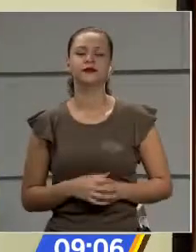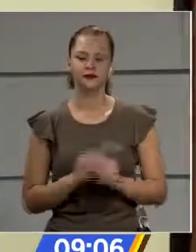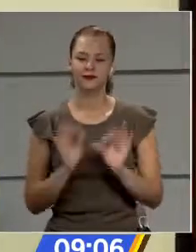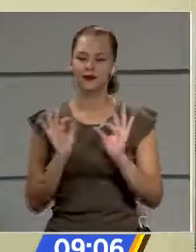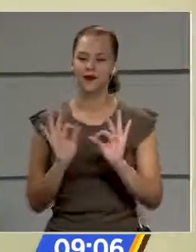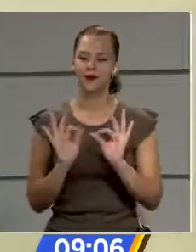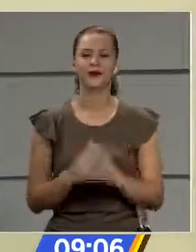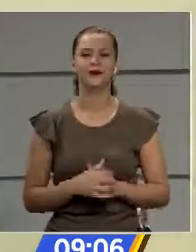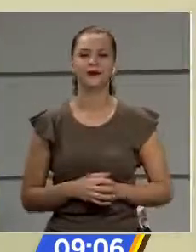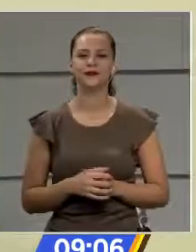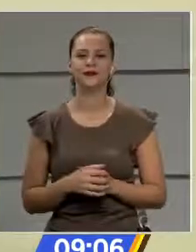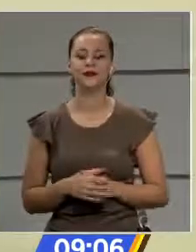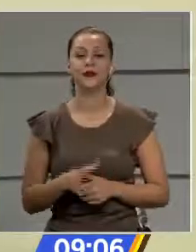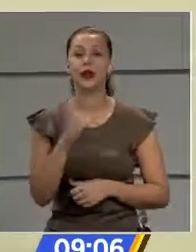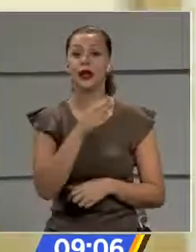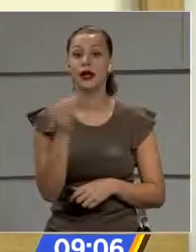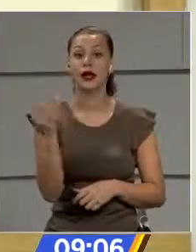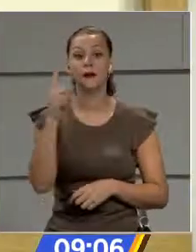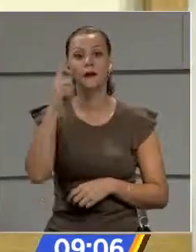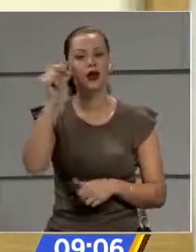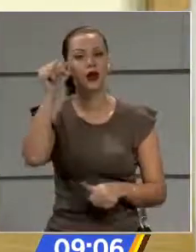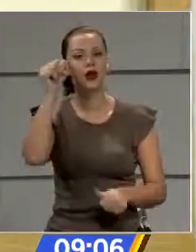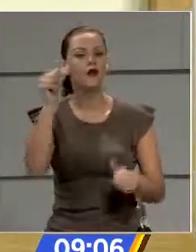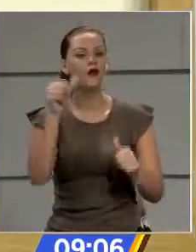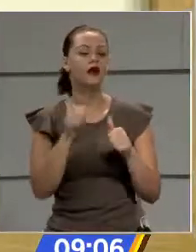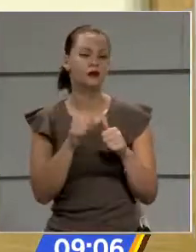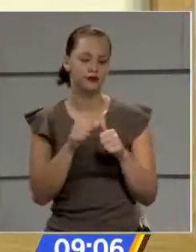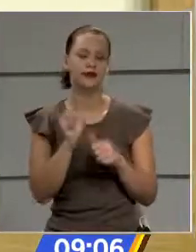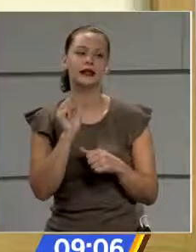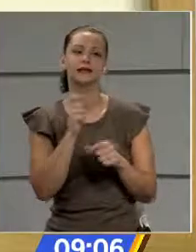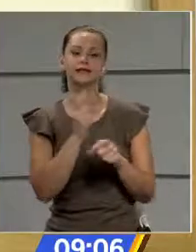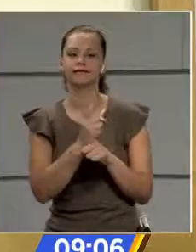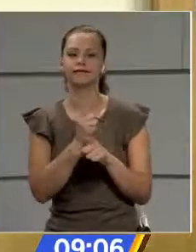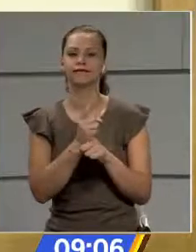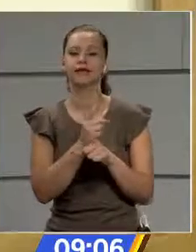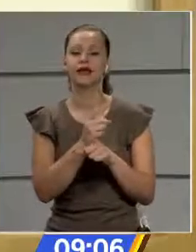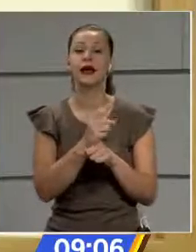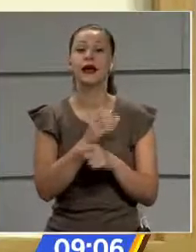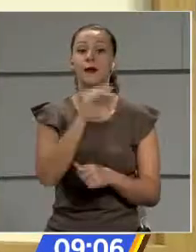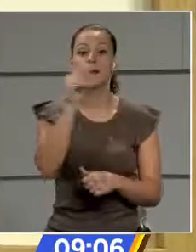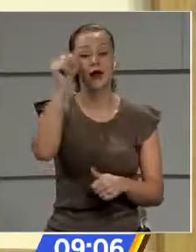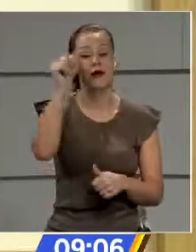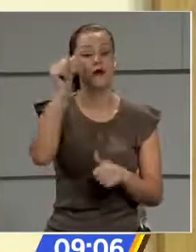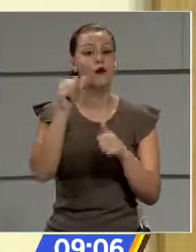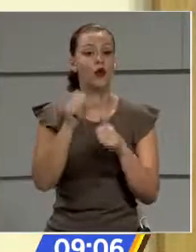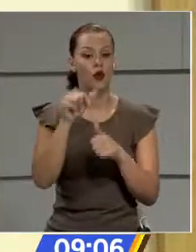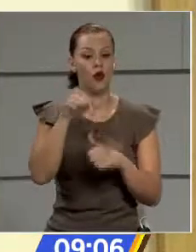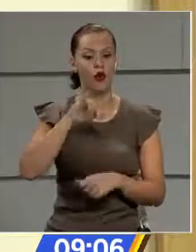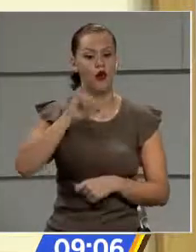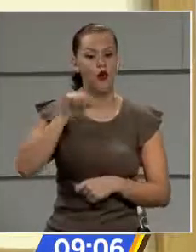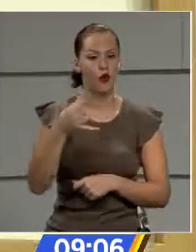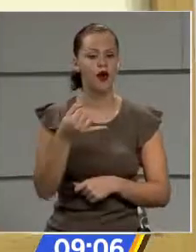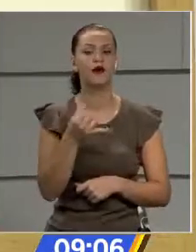Bien. Y para y recordar... nos acompaña... Exactamente. Aurora. Para recordar que hoy es